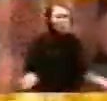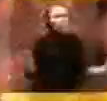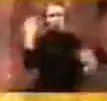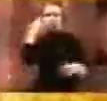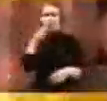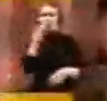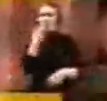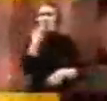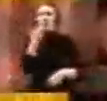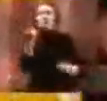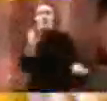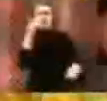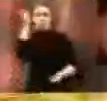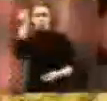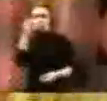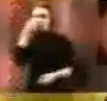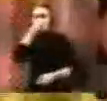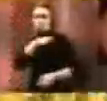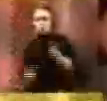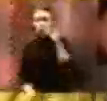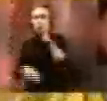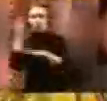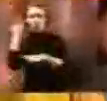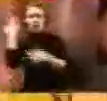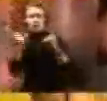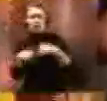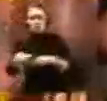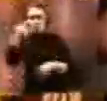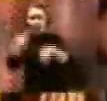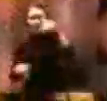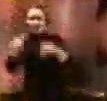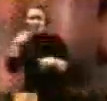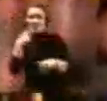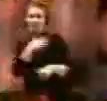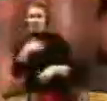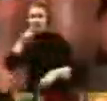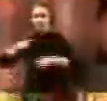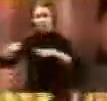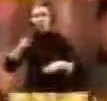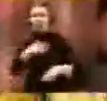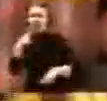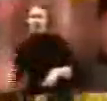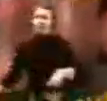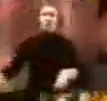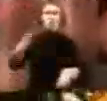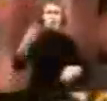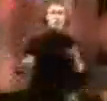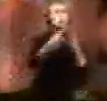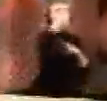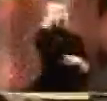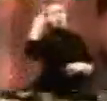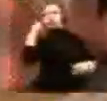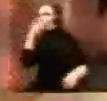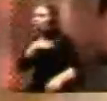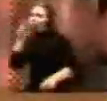Riverito va de chulo, para las próximas lesiones te mando a tomar por culo, veo